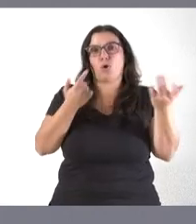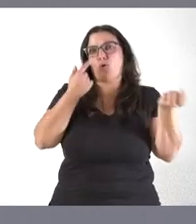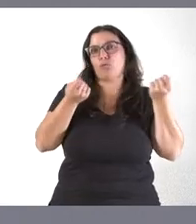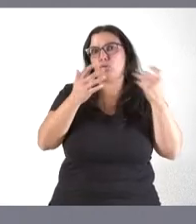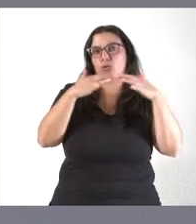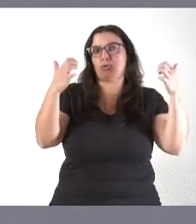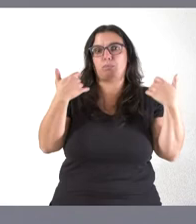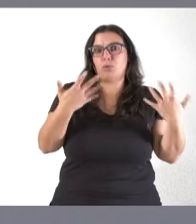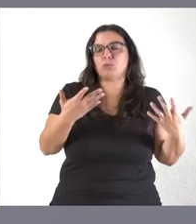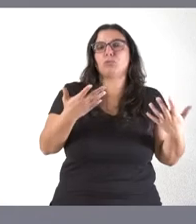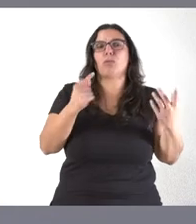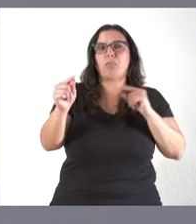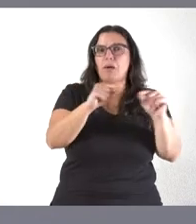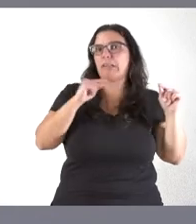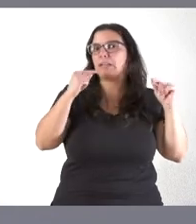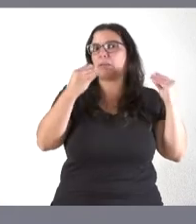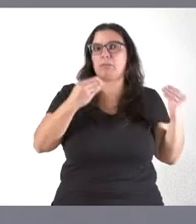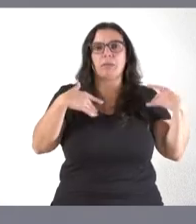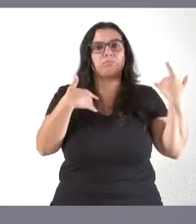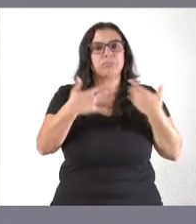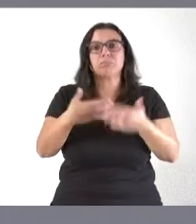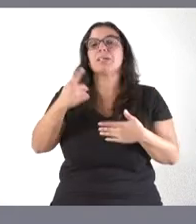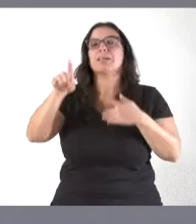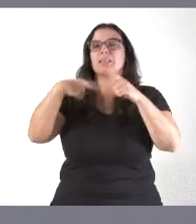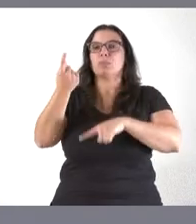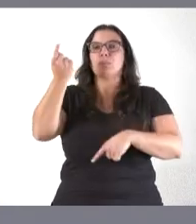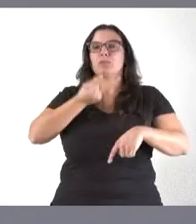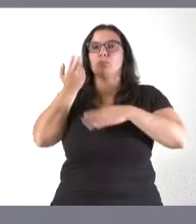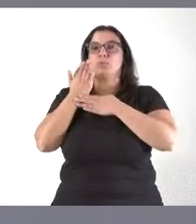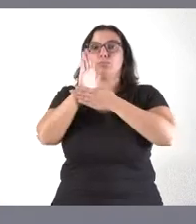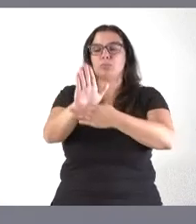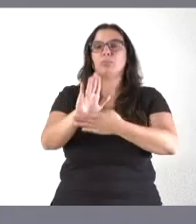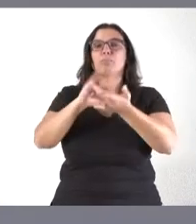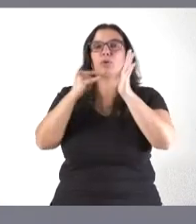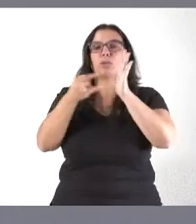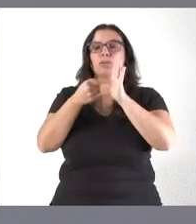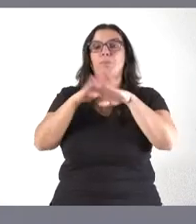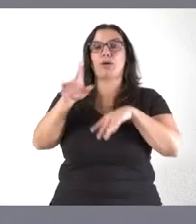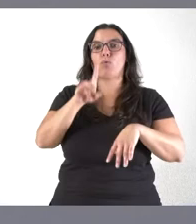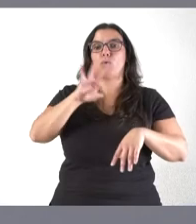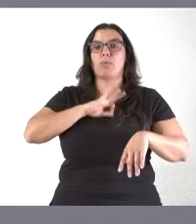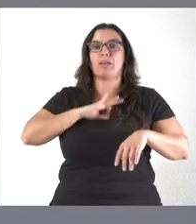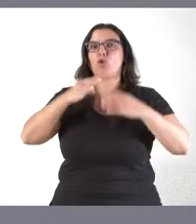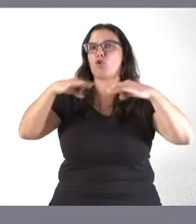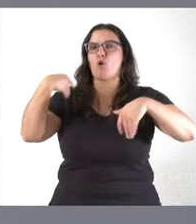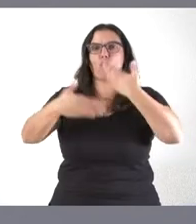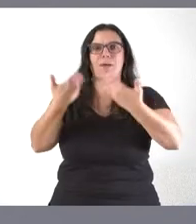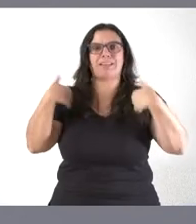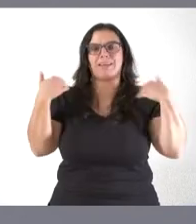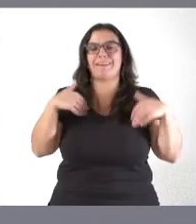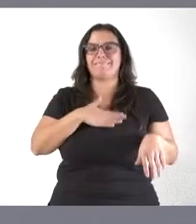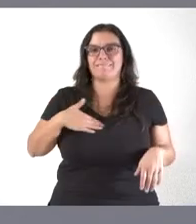parlamentario pueda ser objeto de debate y presentemos el proyecto de presupuestos para que pueda entrar en uno de enero con normalidad